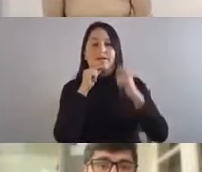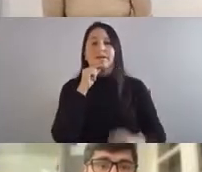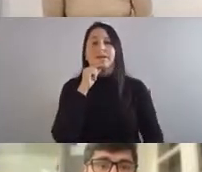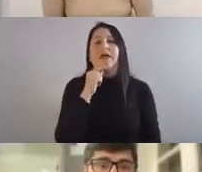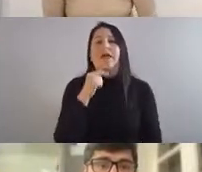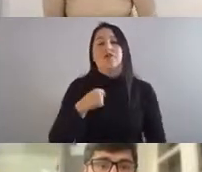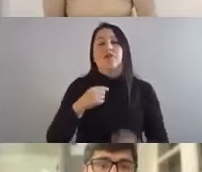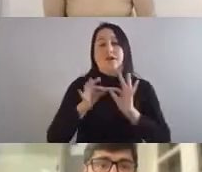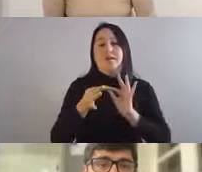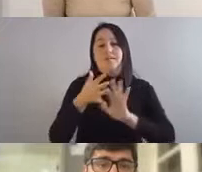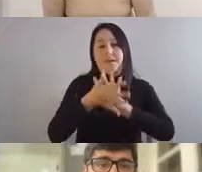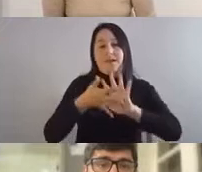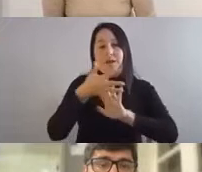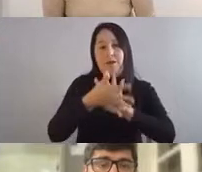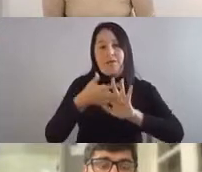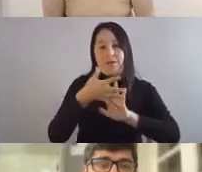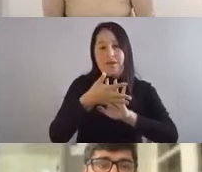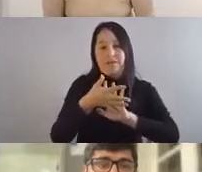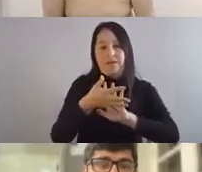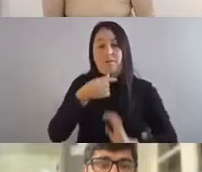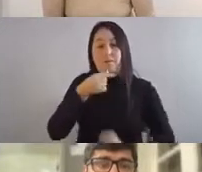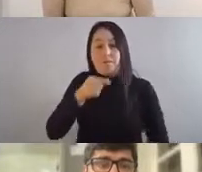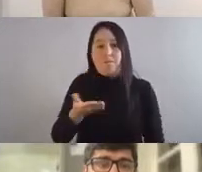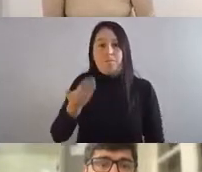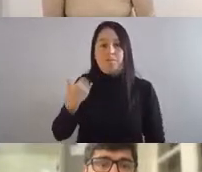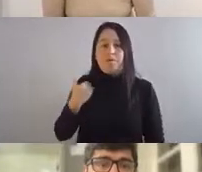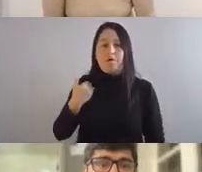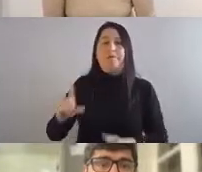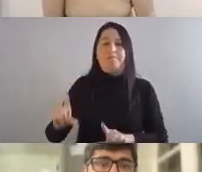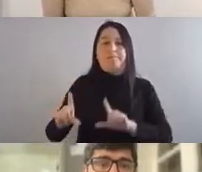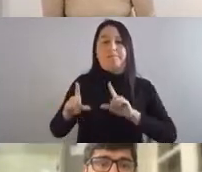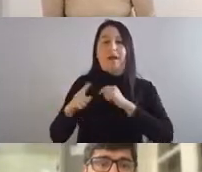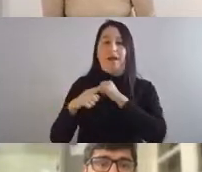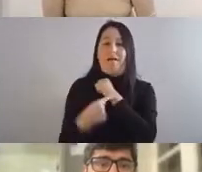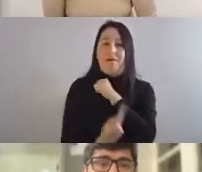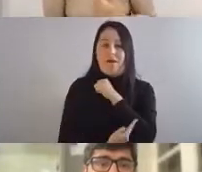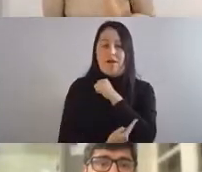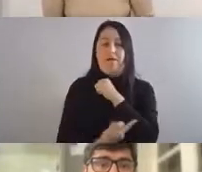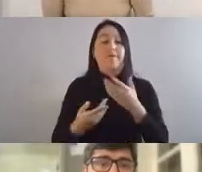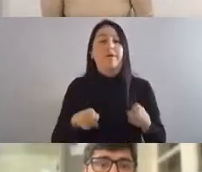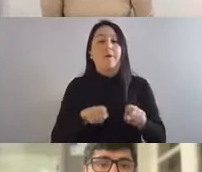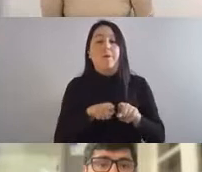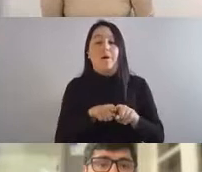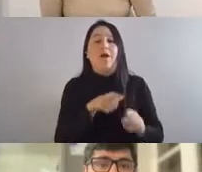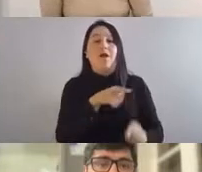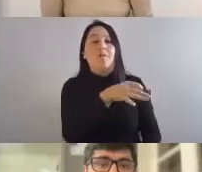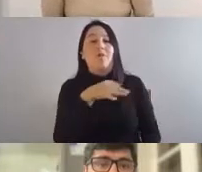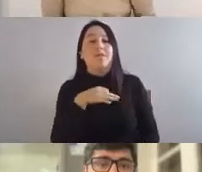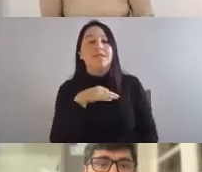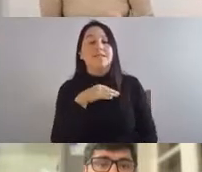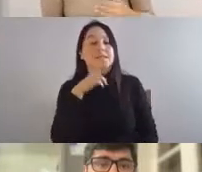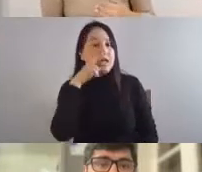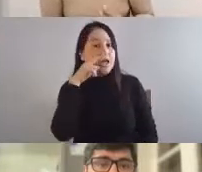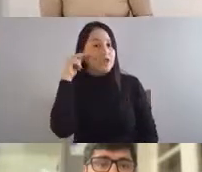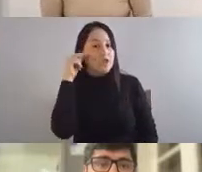lengua de señas, recientemente titulada de abogada, y bueno, como dice Rodrigo, o sea, perdón, Tomás Rodrigo, por